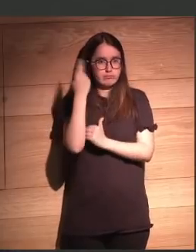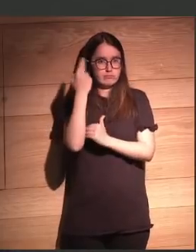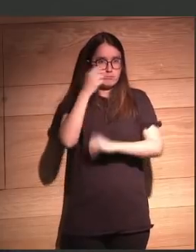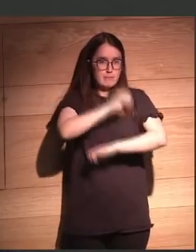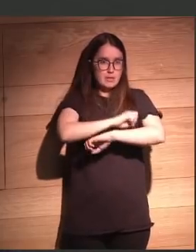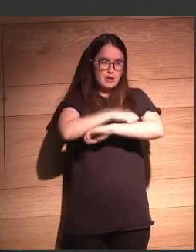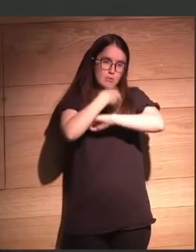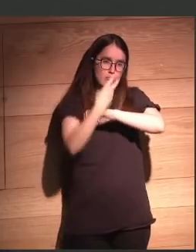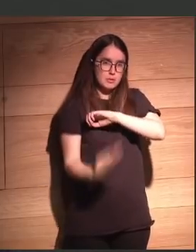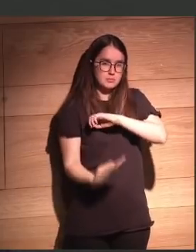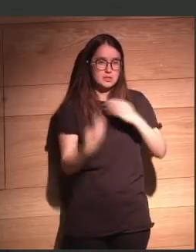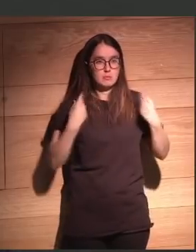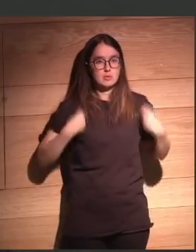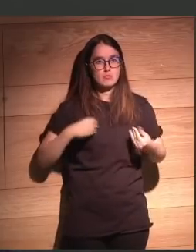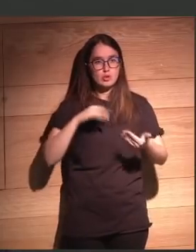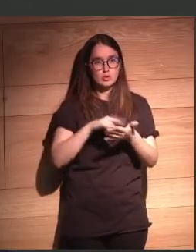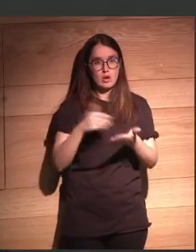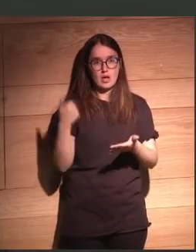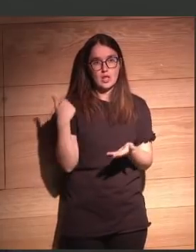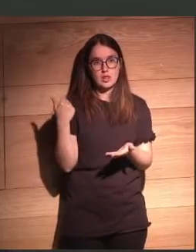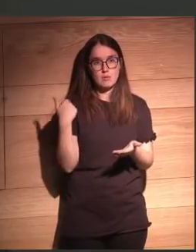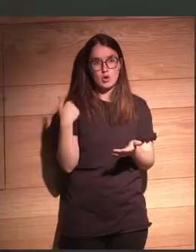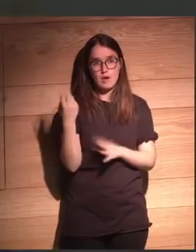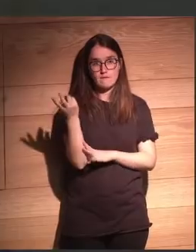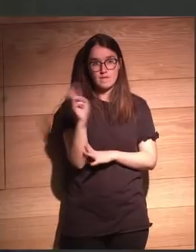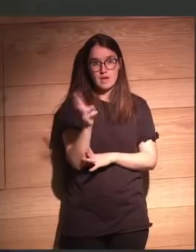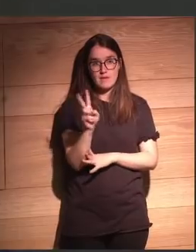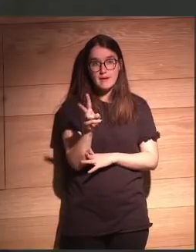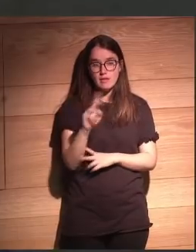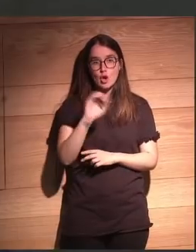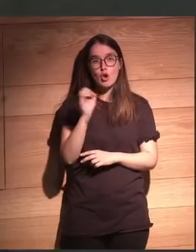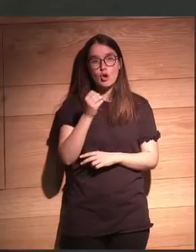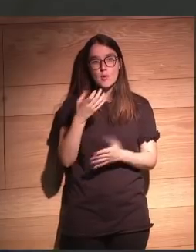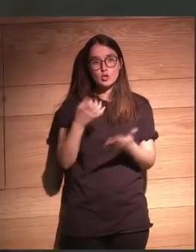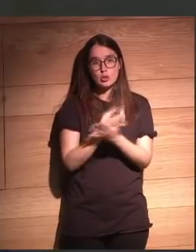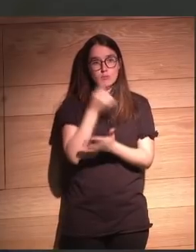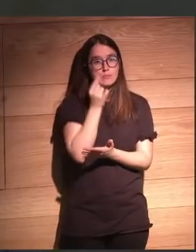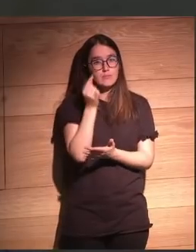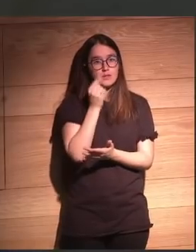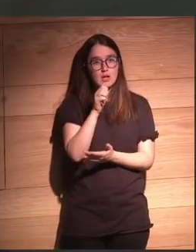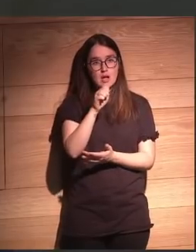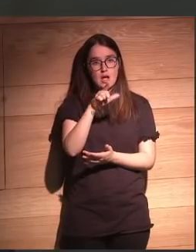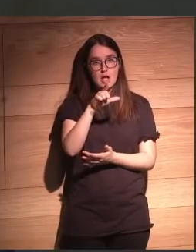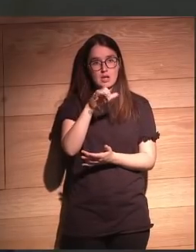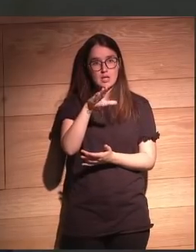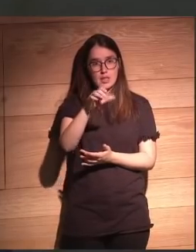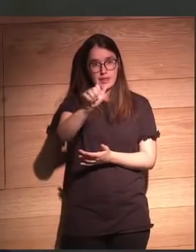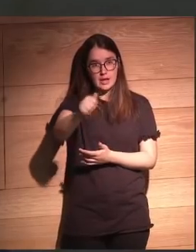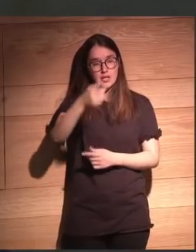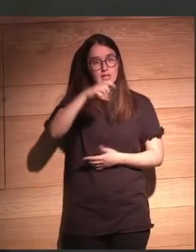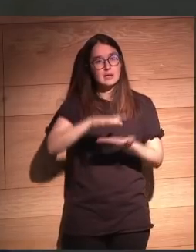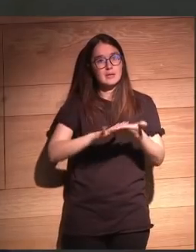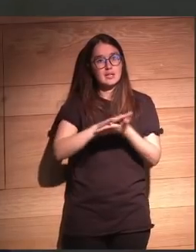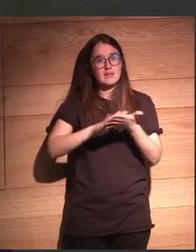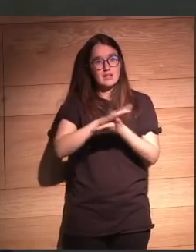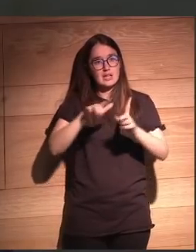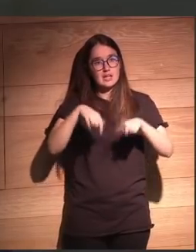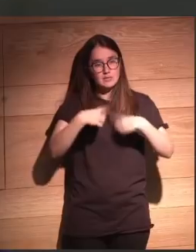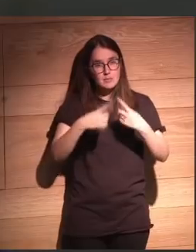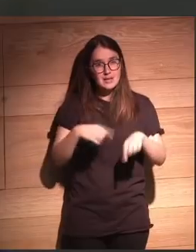ventana, como ha pasado recientemente en Villaverde o como todos habéis oído de Alicia. También habla de las familias y de